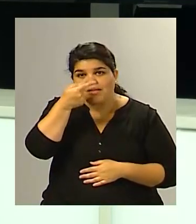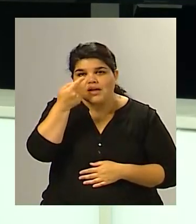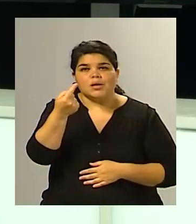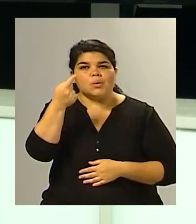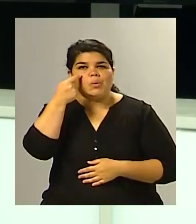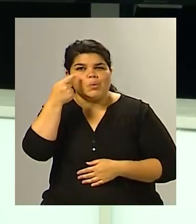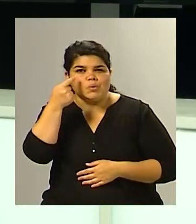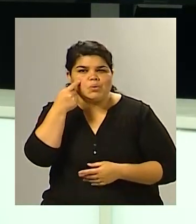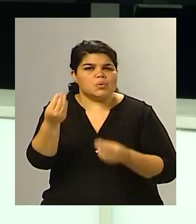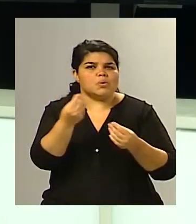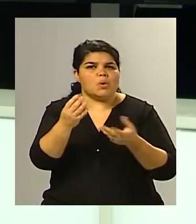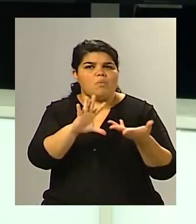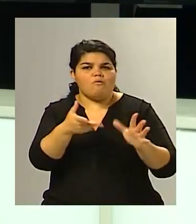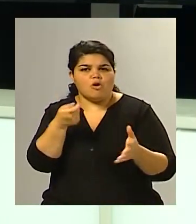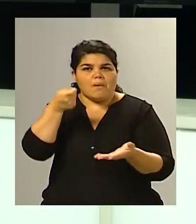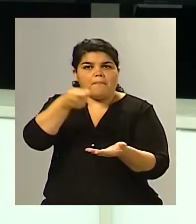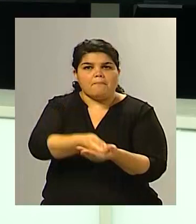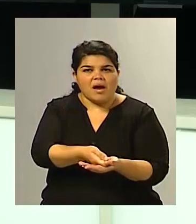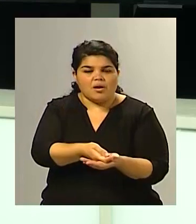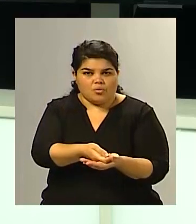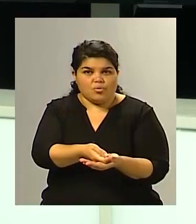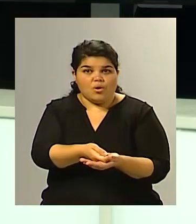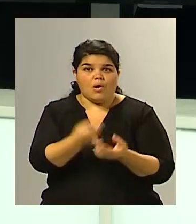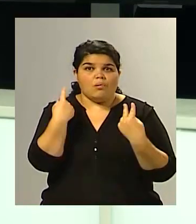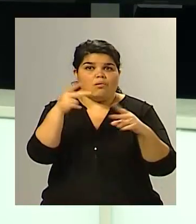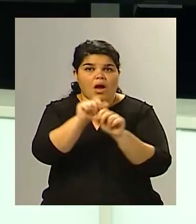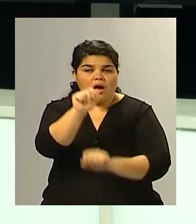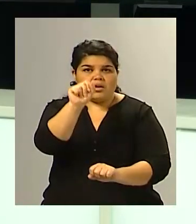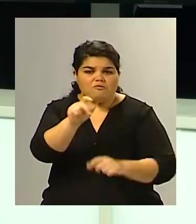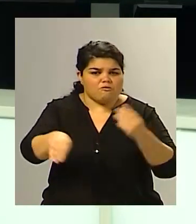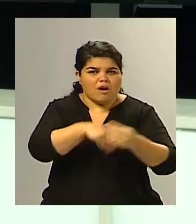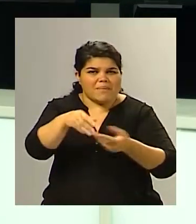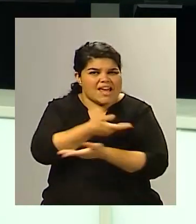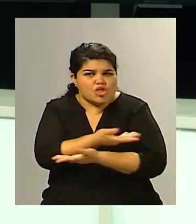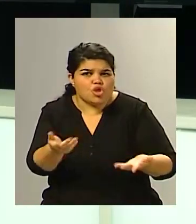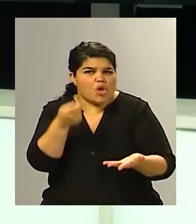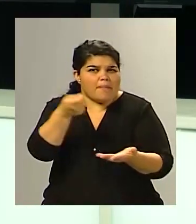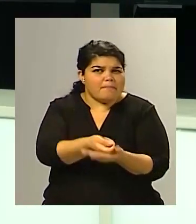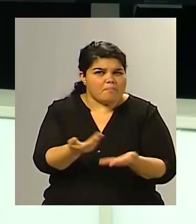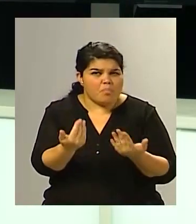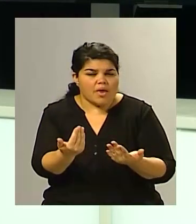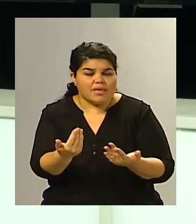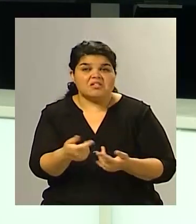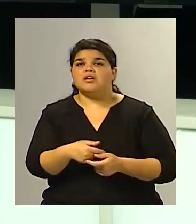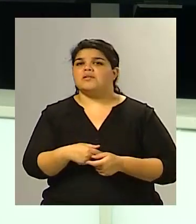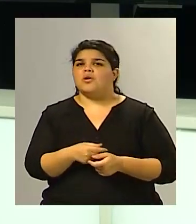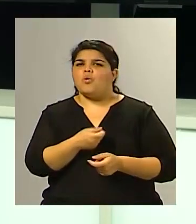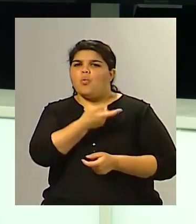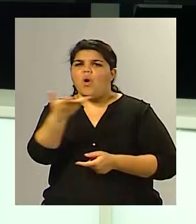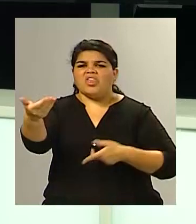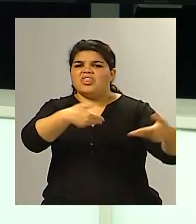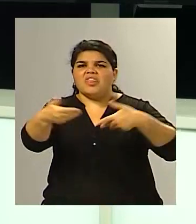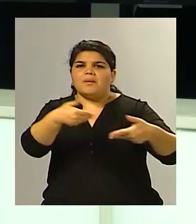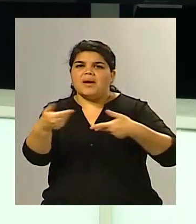llega finalmente a poder pagar un viaje de egresados, si realmente todas las familias están en condiciones, si hoy hay mucha demanda de viajes de egresados en